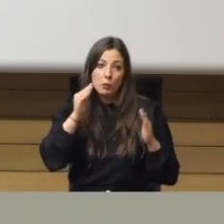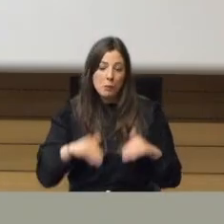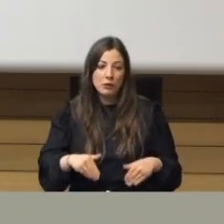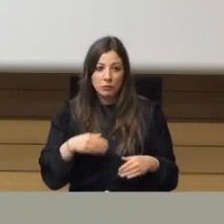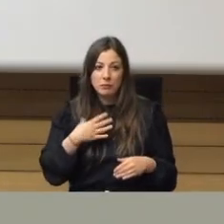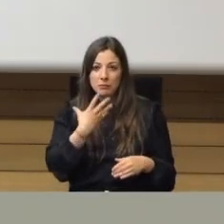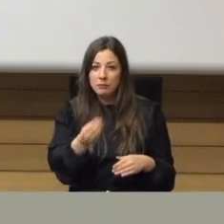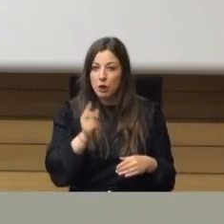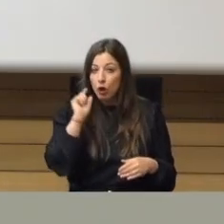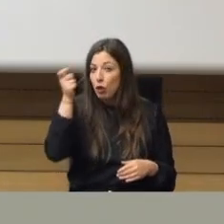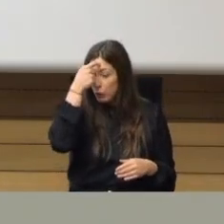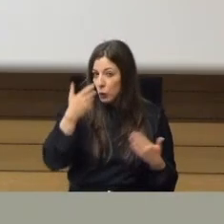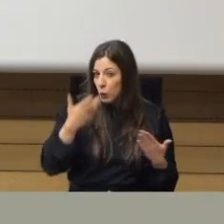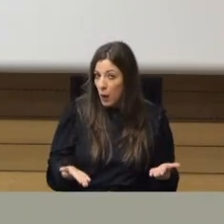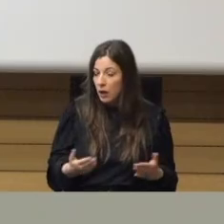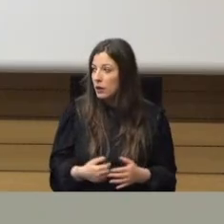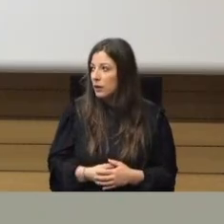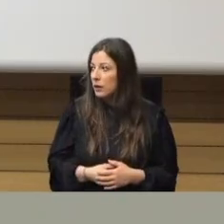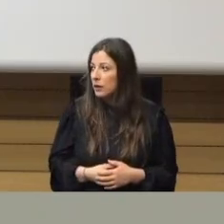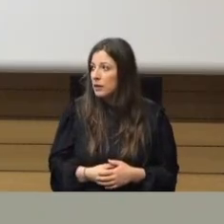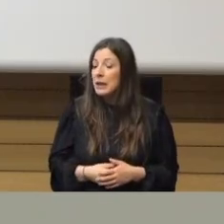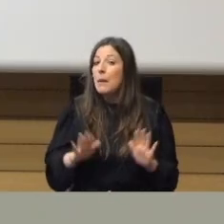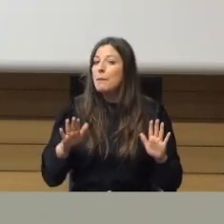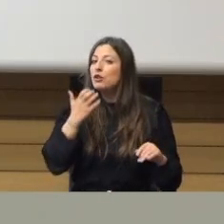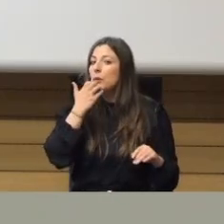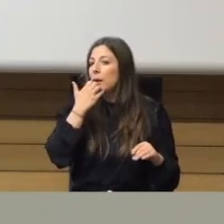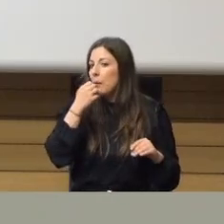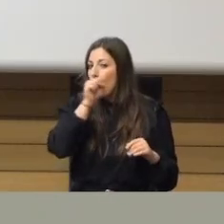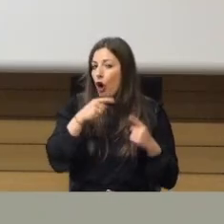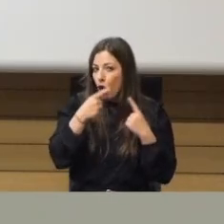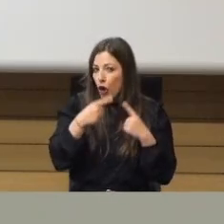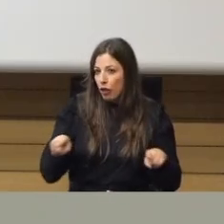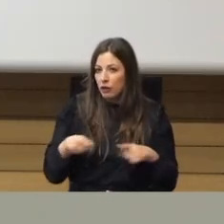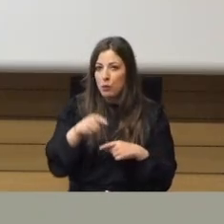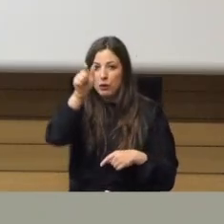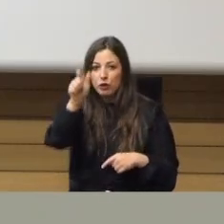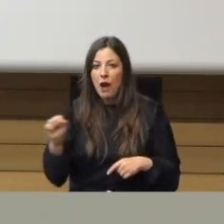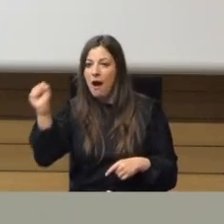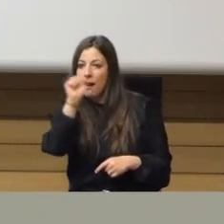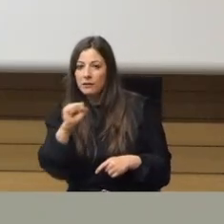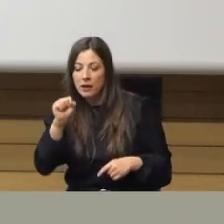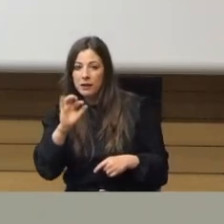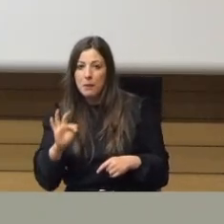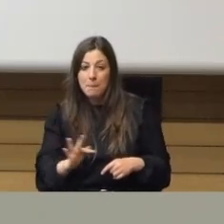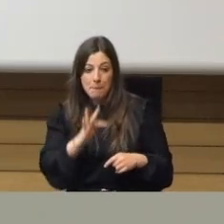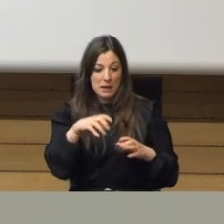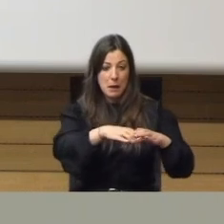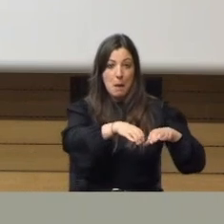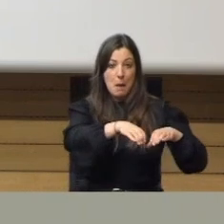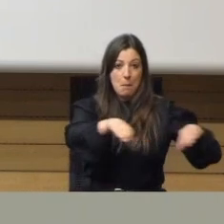nos centramos. Ahora, si en un concierto yo pongo al cantante y una barra, la probabilidad de consumo, ¿cuál